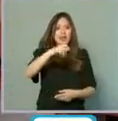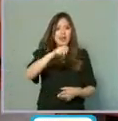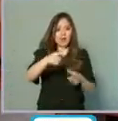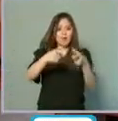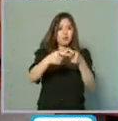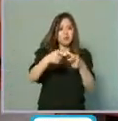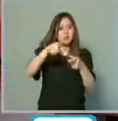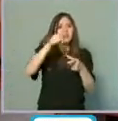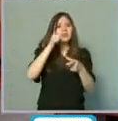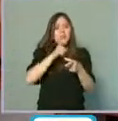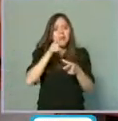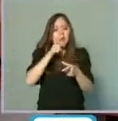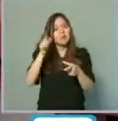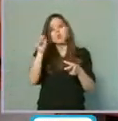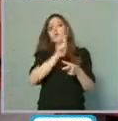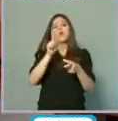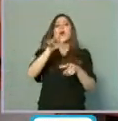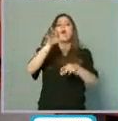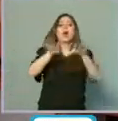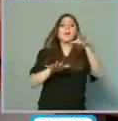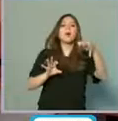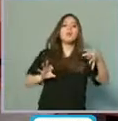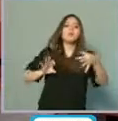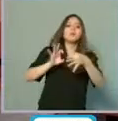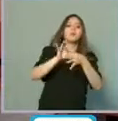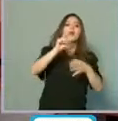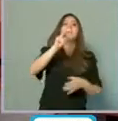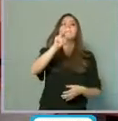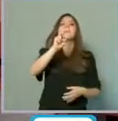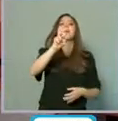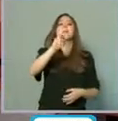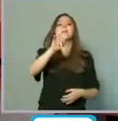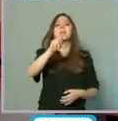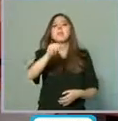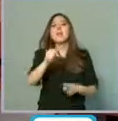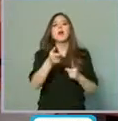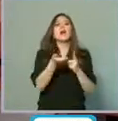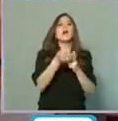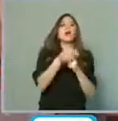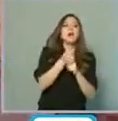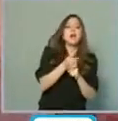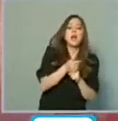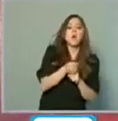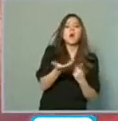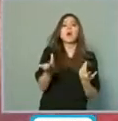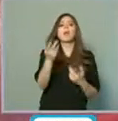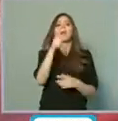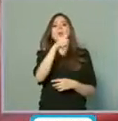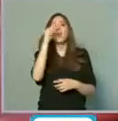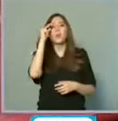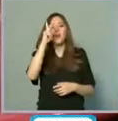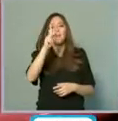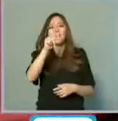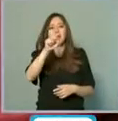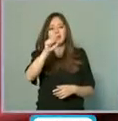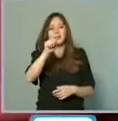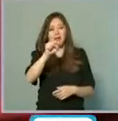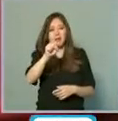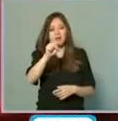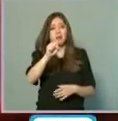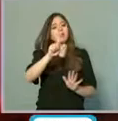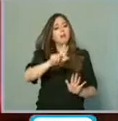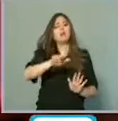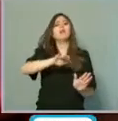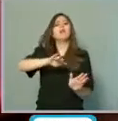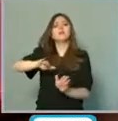que en este caso la podemos ver combinada con pepita, con cacahuate, con pasas, ¿no? También podemos encontrar